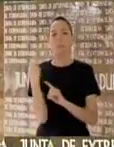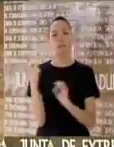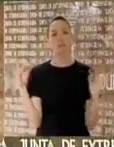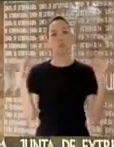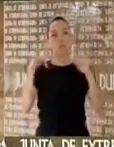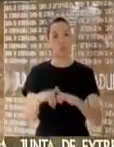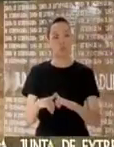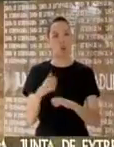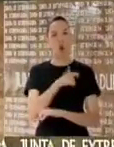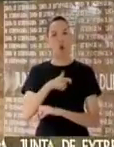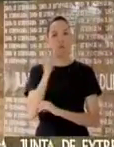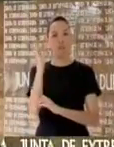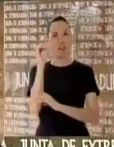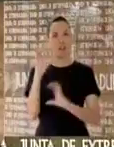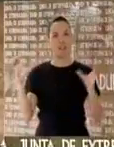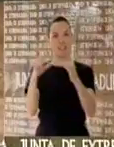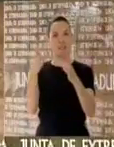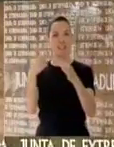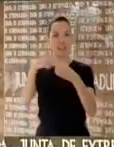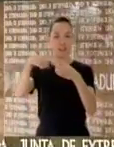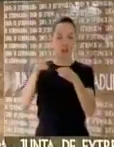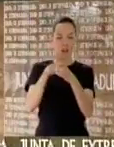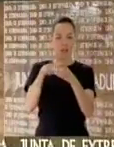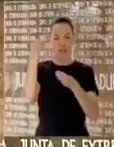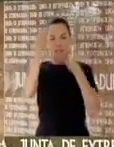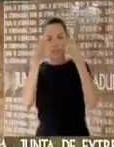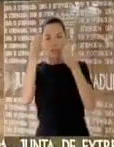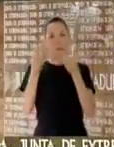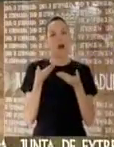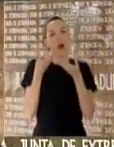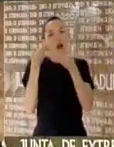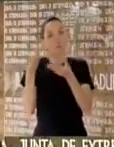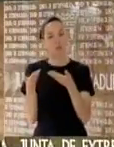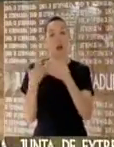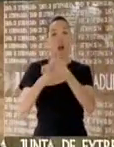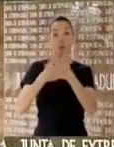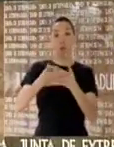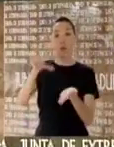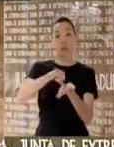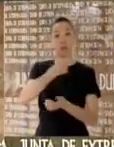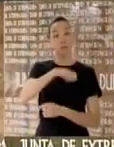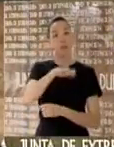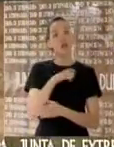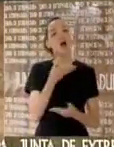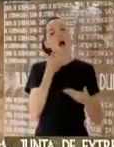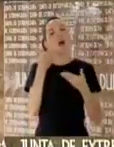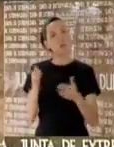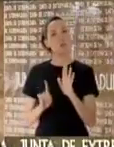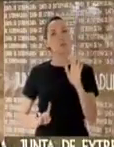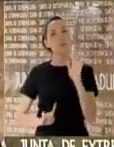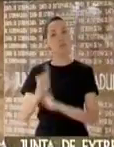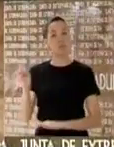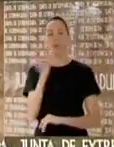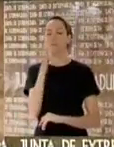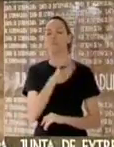hacer país, de construir país, de fortalecer al Estado. Y esto es lo que yo quiero humildemente decir desde